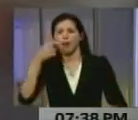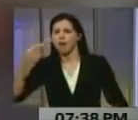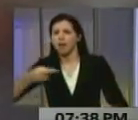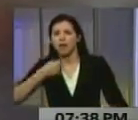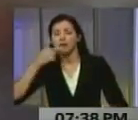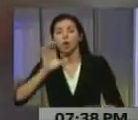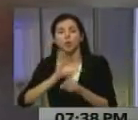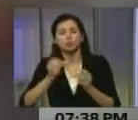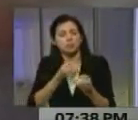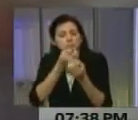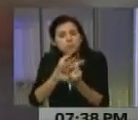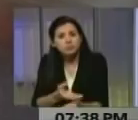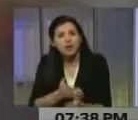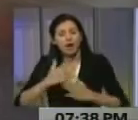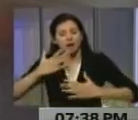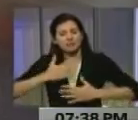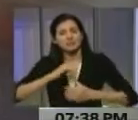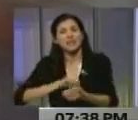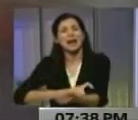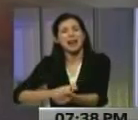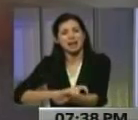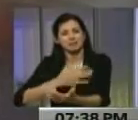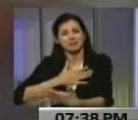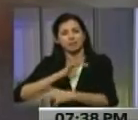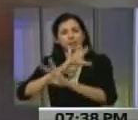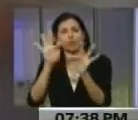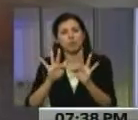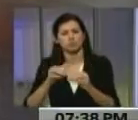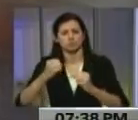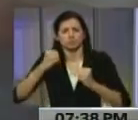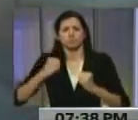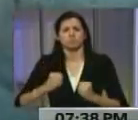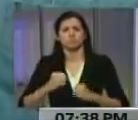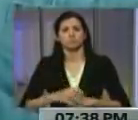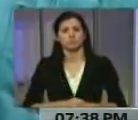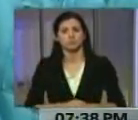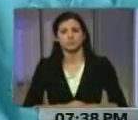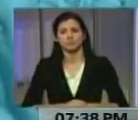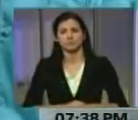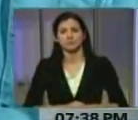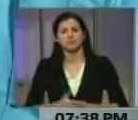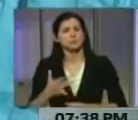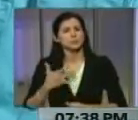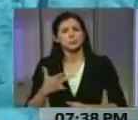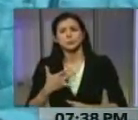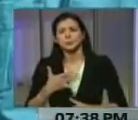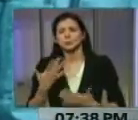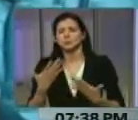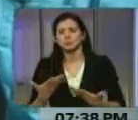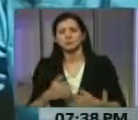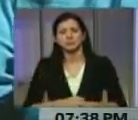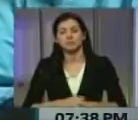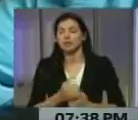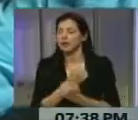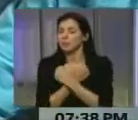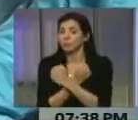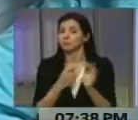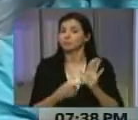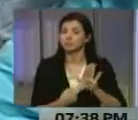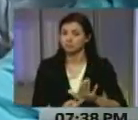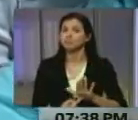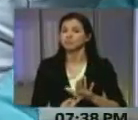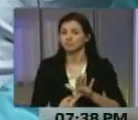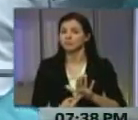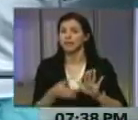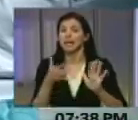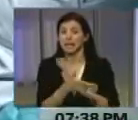ser, en el carácter, en el coraje, en la sensibilidad, en el amor de lo